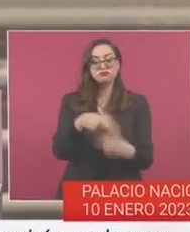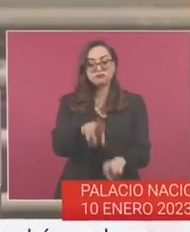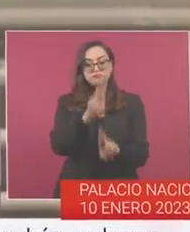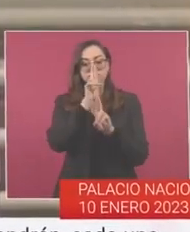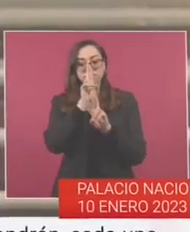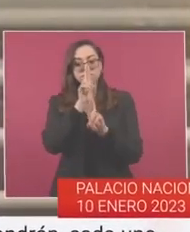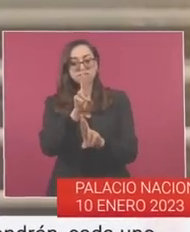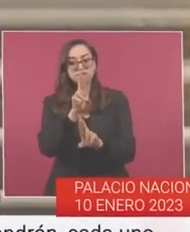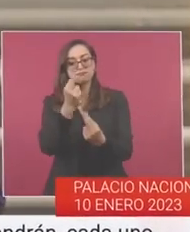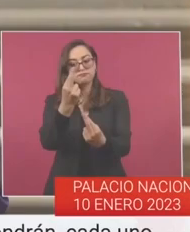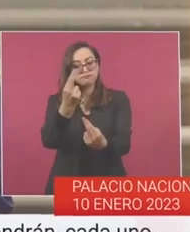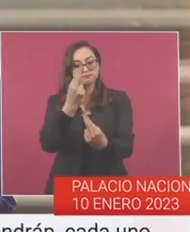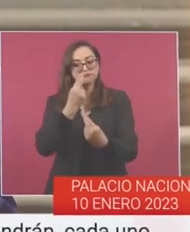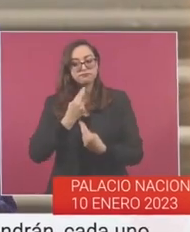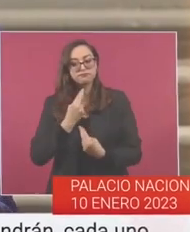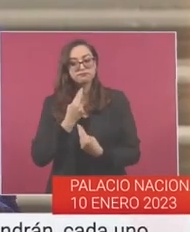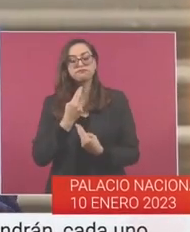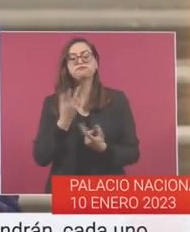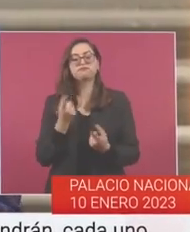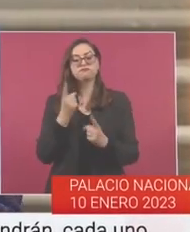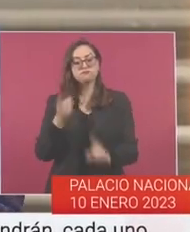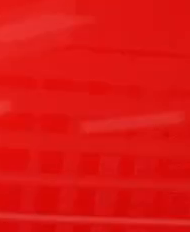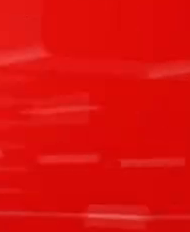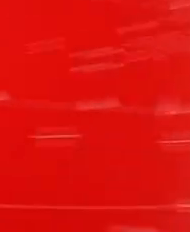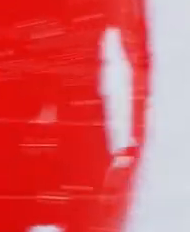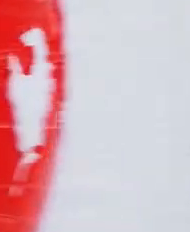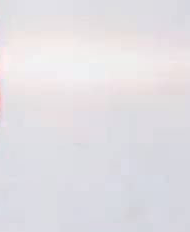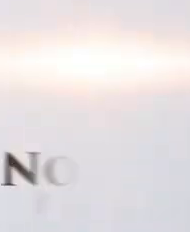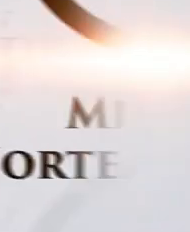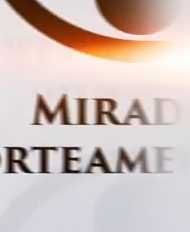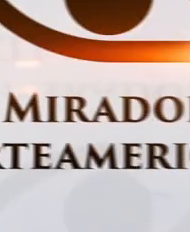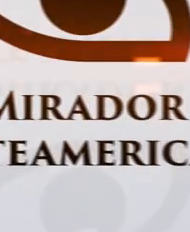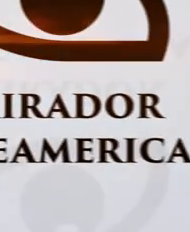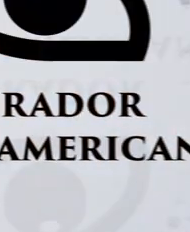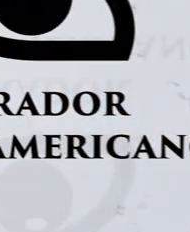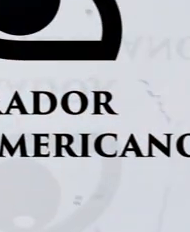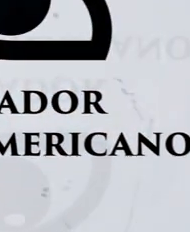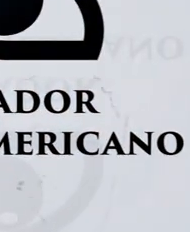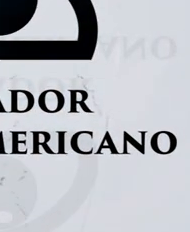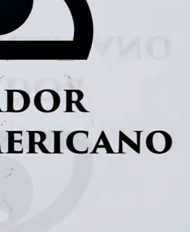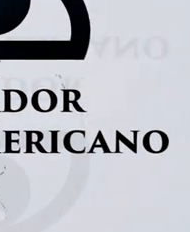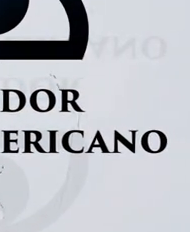para buscar juntos el bienestar de nuestros pueblos.